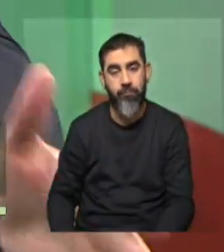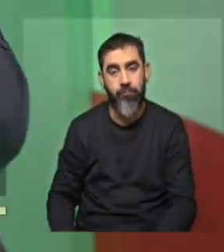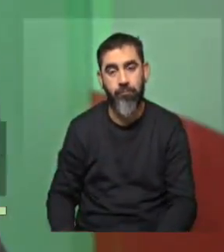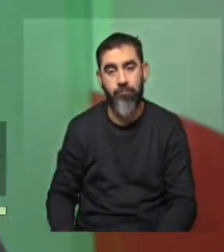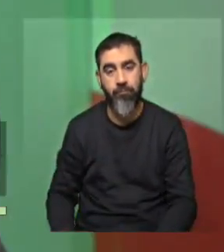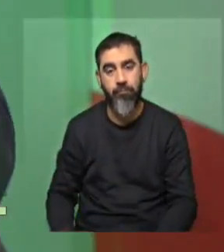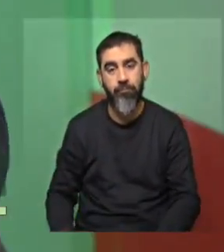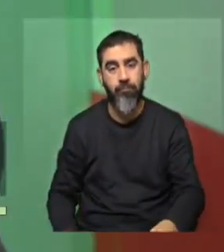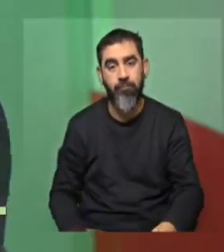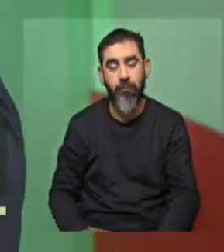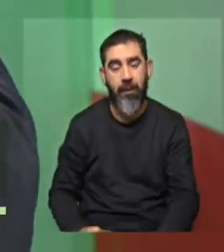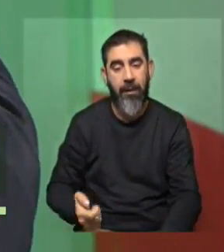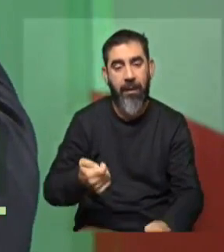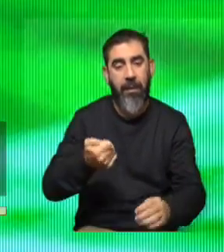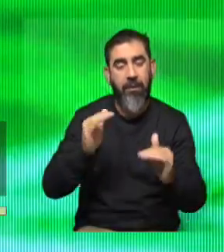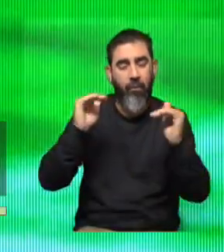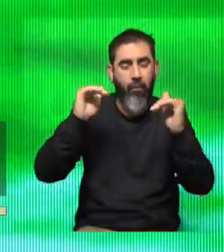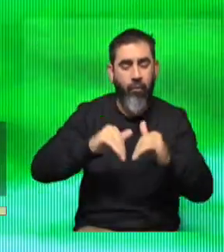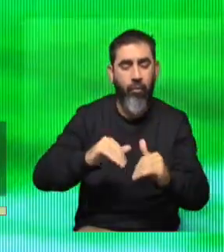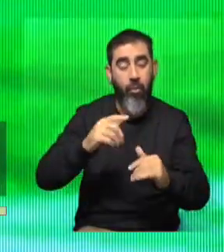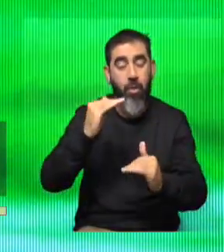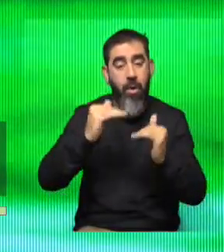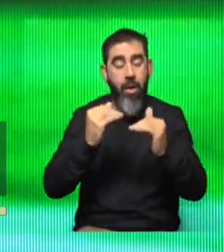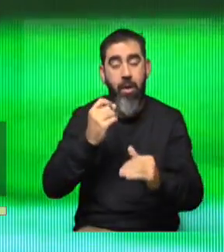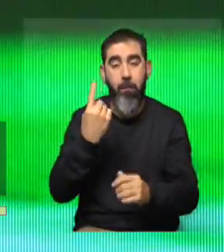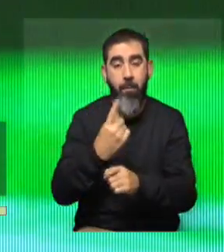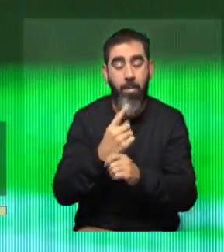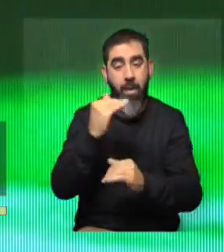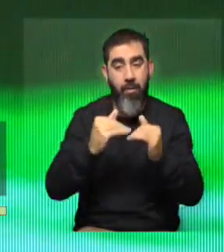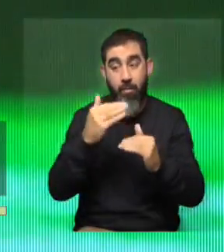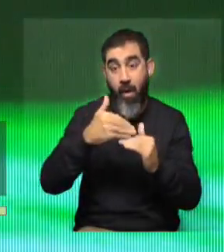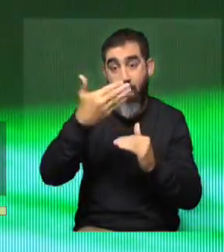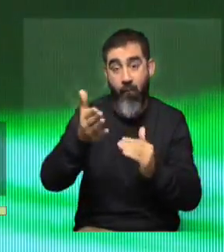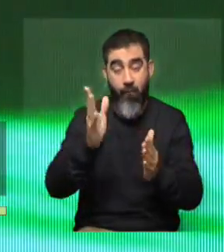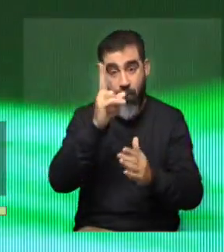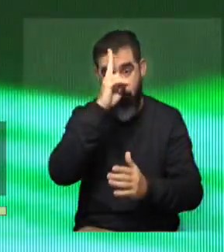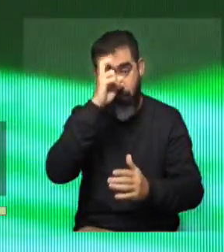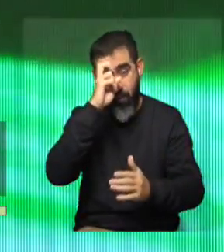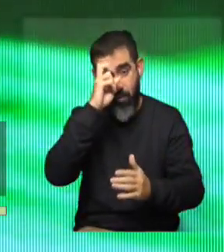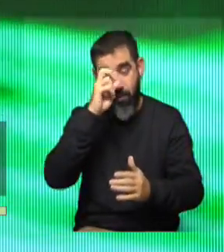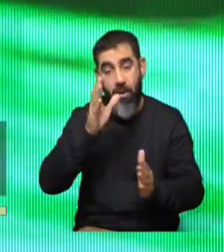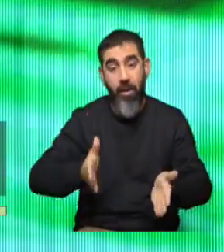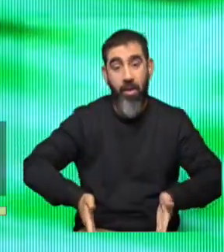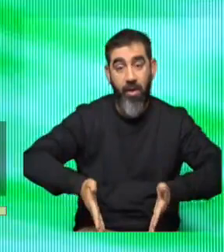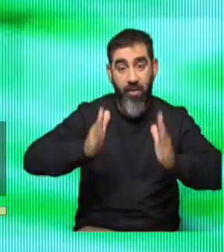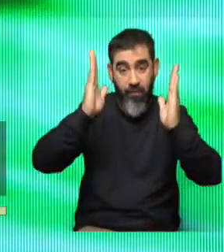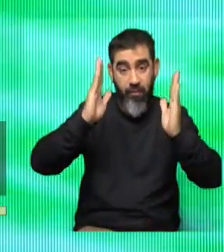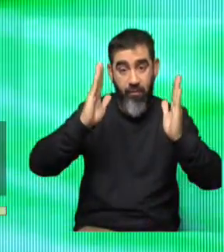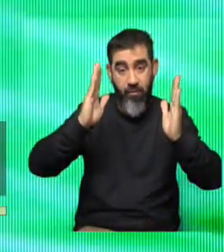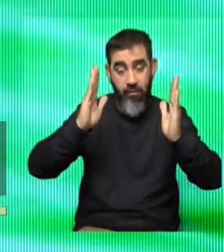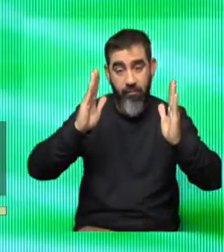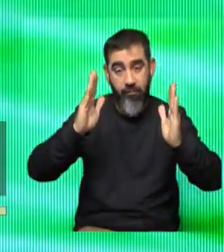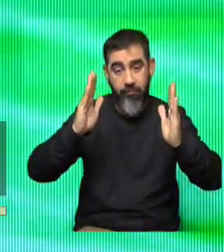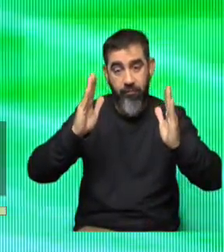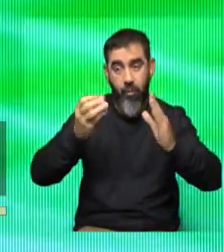ruinas y después era de primer nivel no basta ir por los afuera del hospital ni siquiera Hay que entrar hay un edificio casi